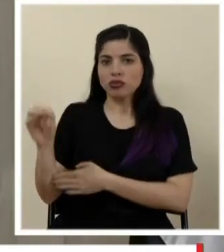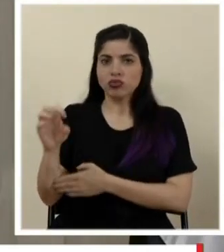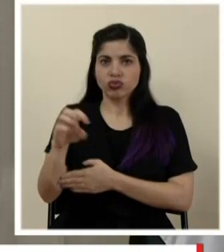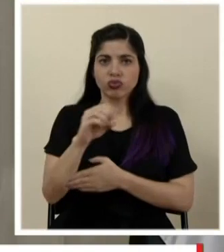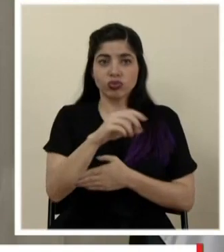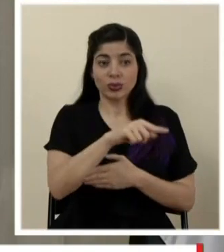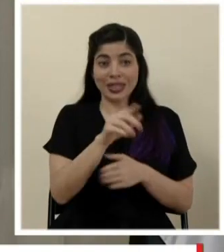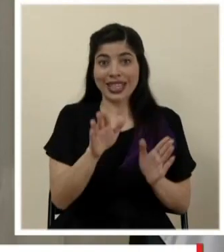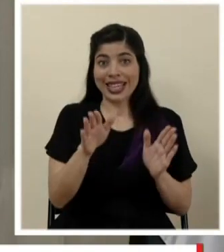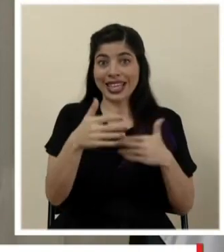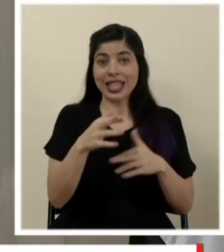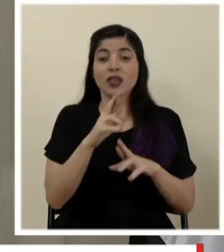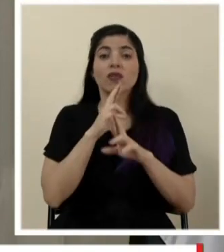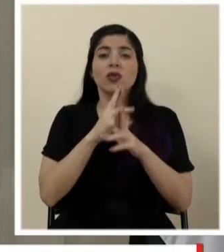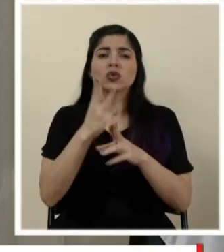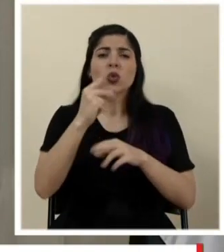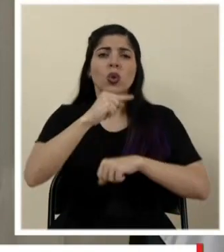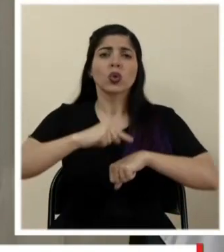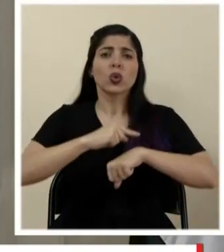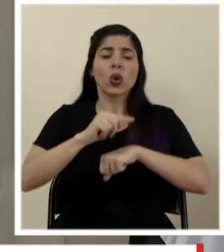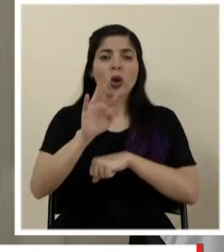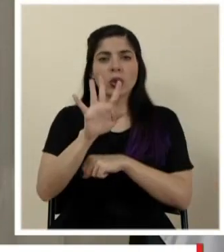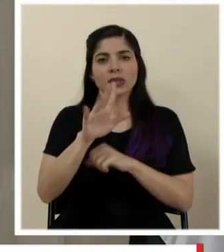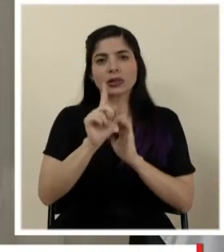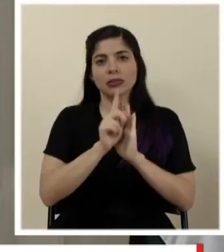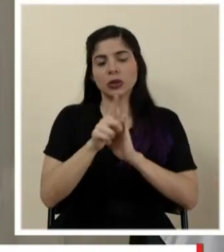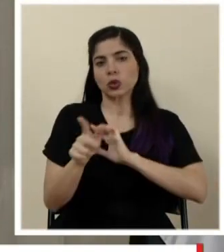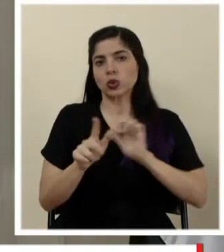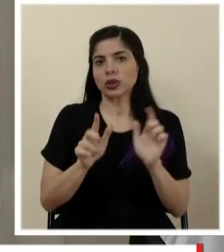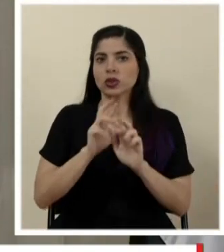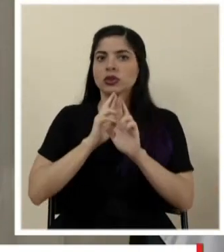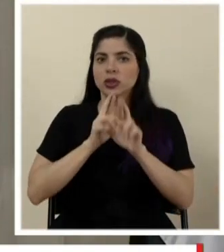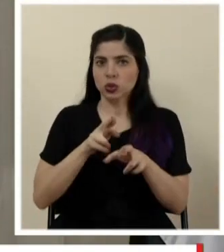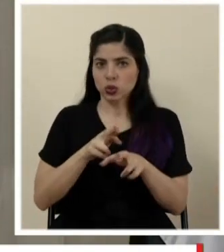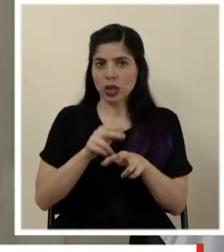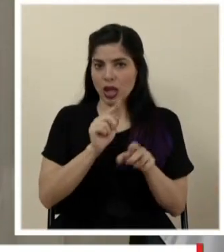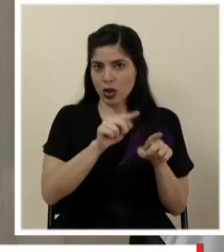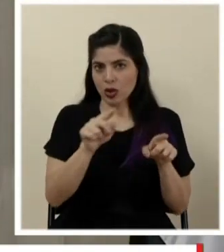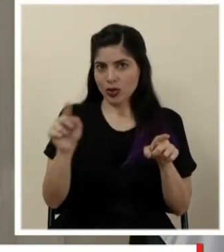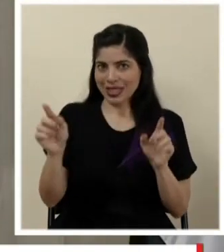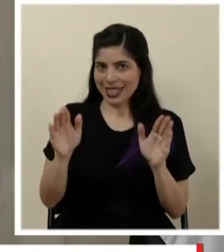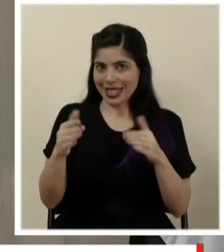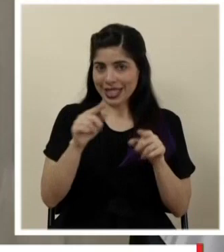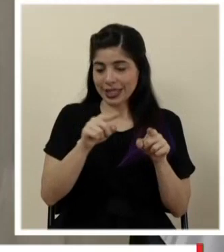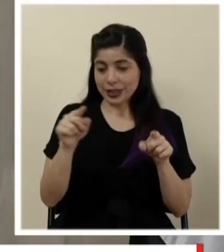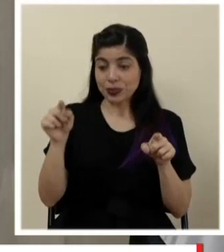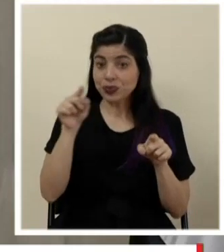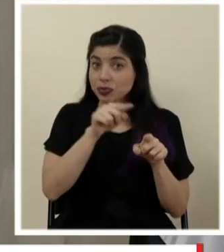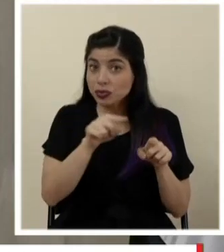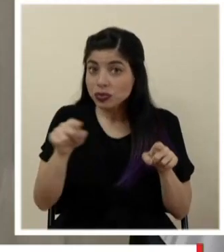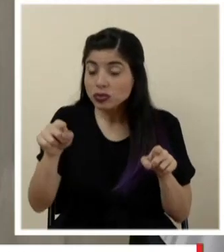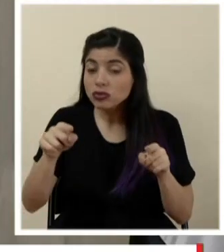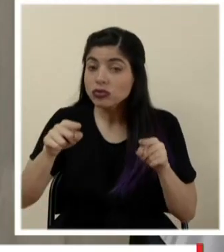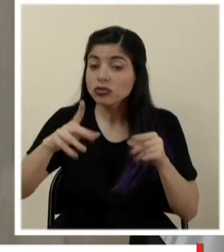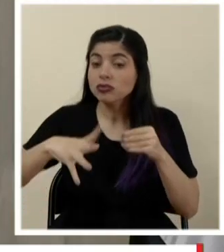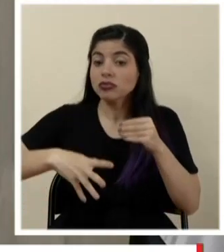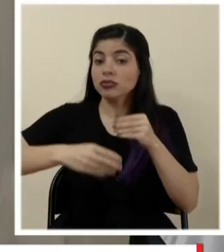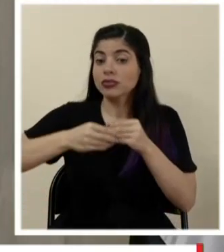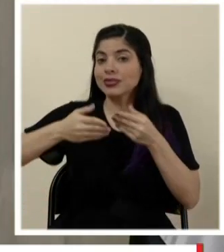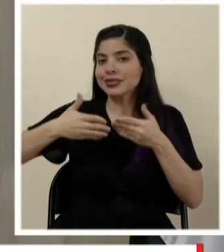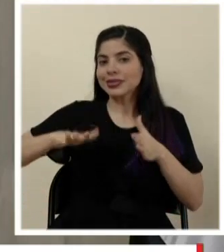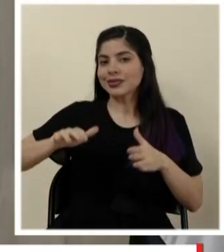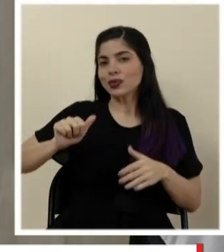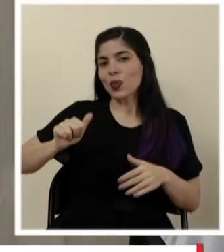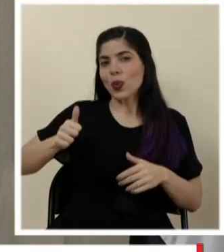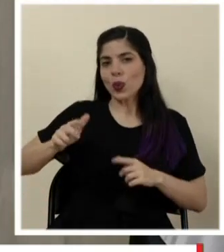dan resultados en 45 minutos. Esto se suma a lo que ya se hacía de pruebas, a